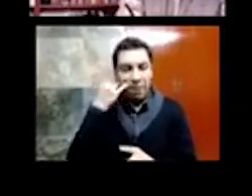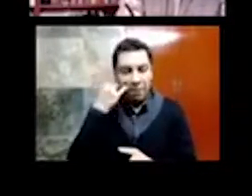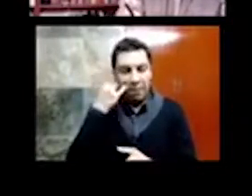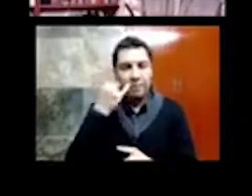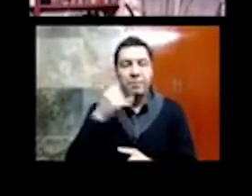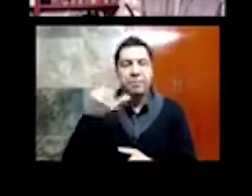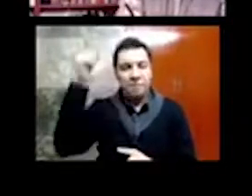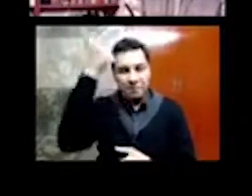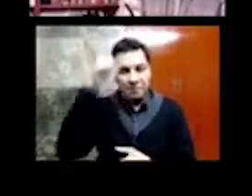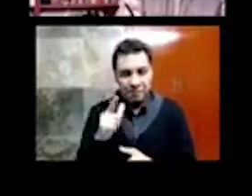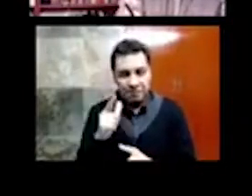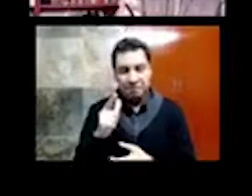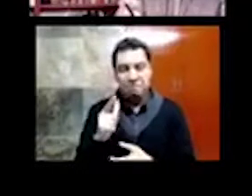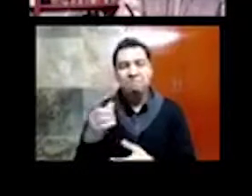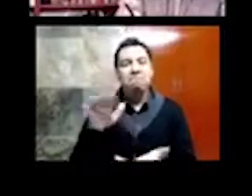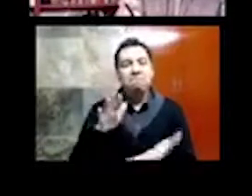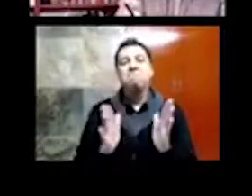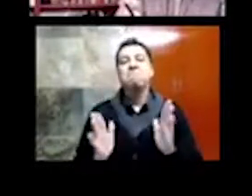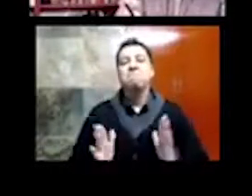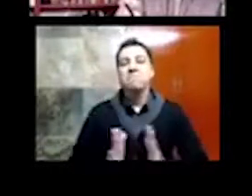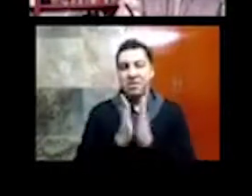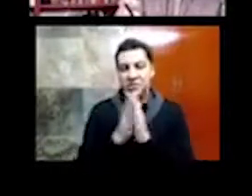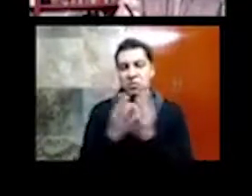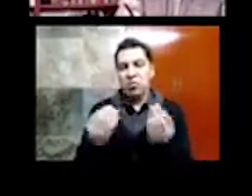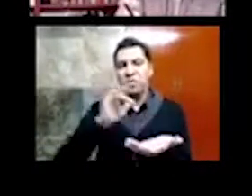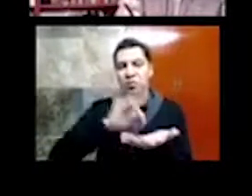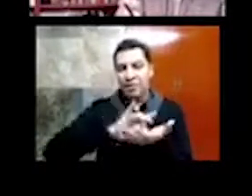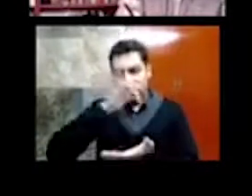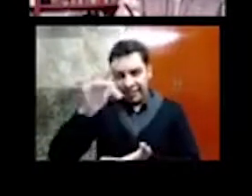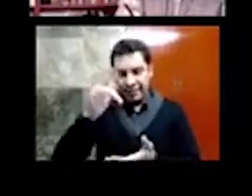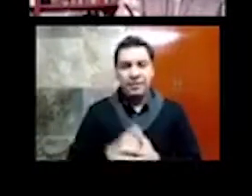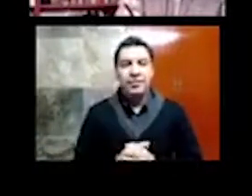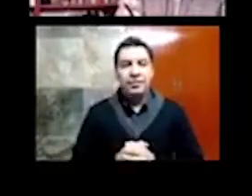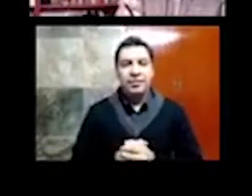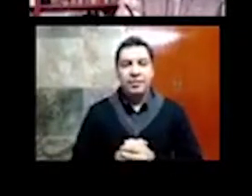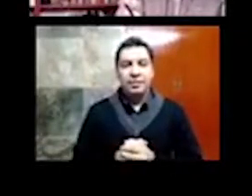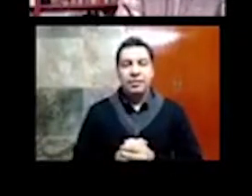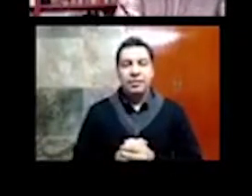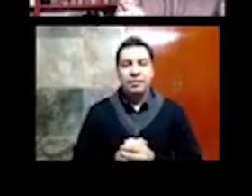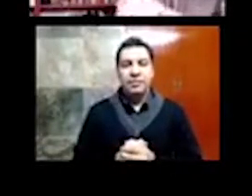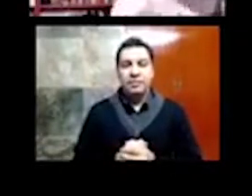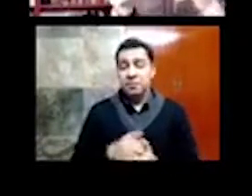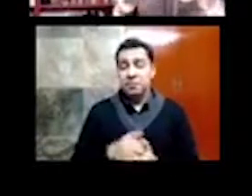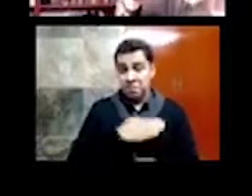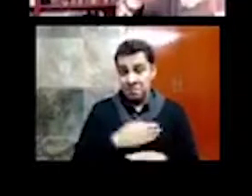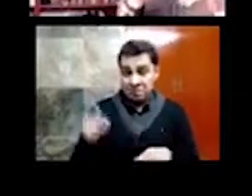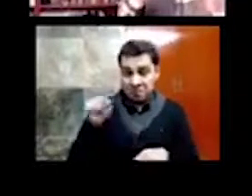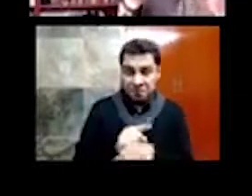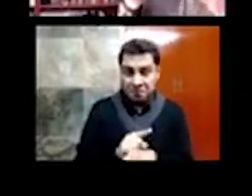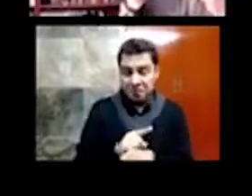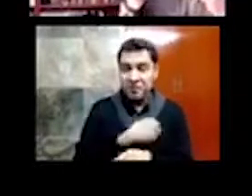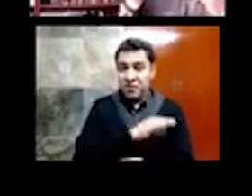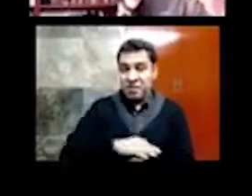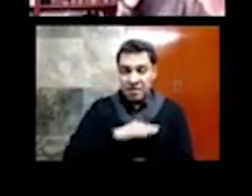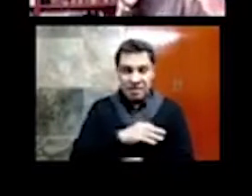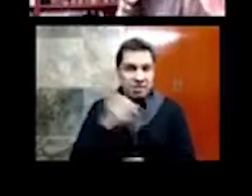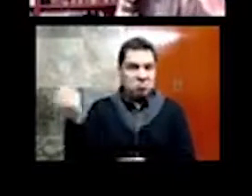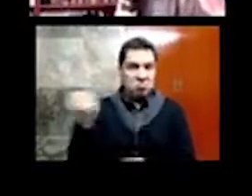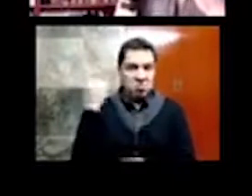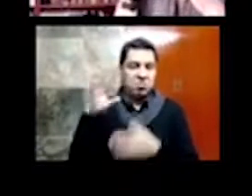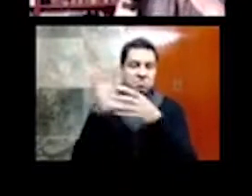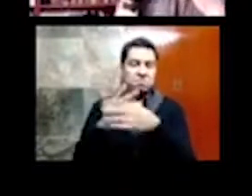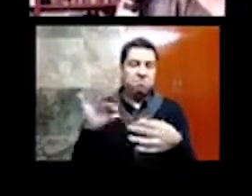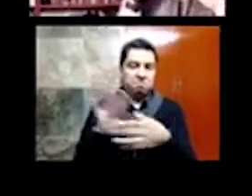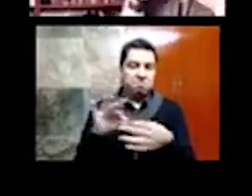Rivero Weber. Felicito su participación. Muchas gracias, José Luis. ICNAM, buenos días. Felicidades por tantas ponencias. Un abrazo,